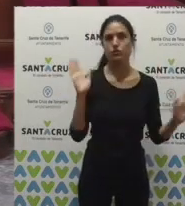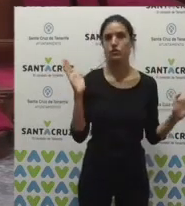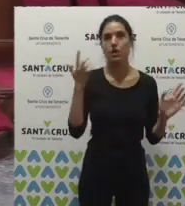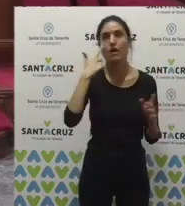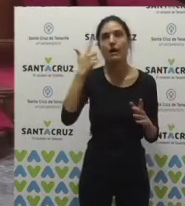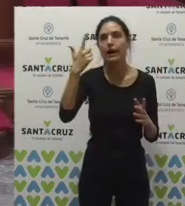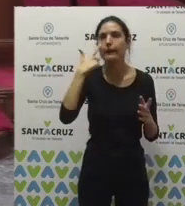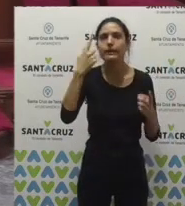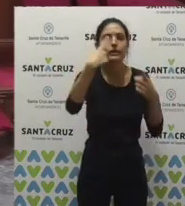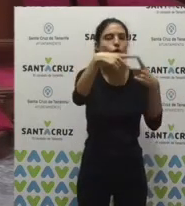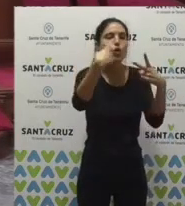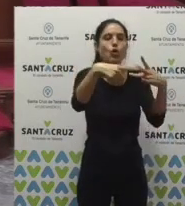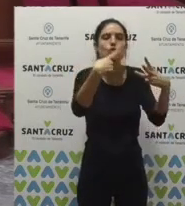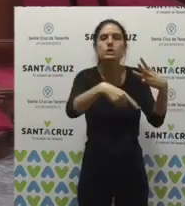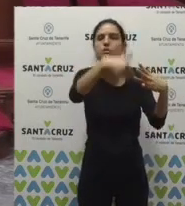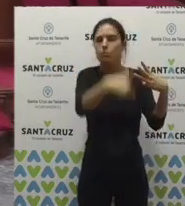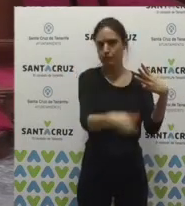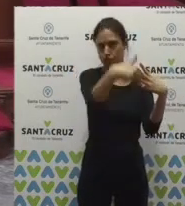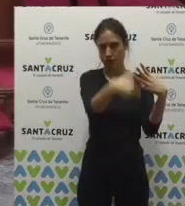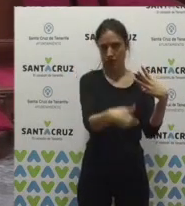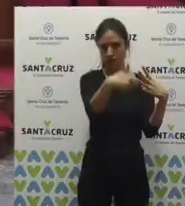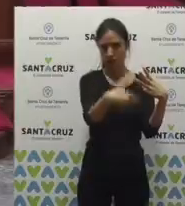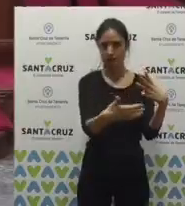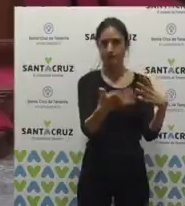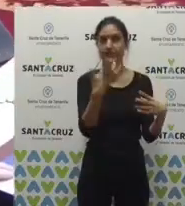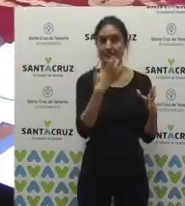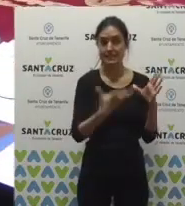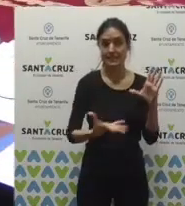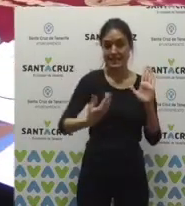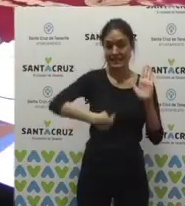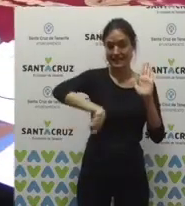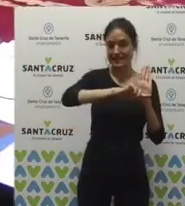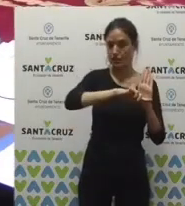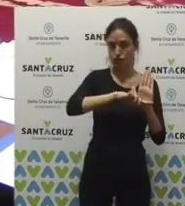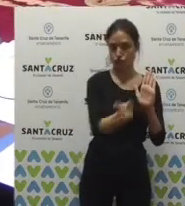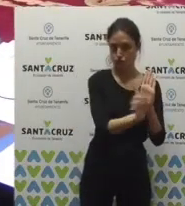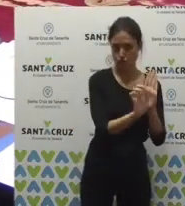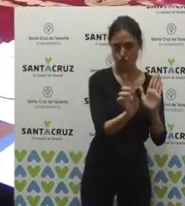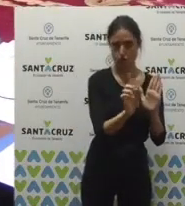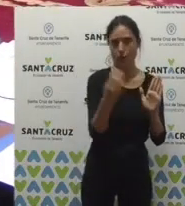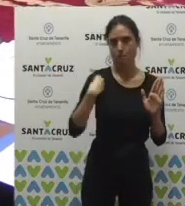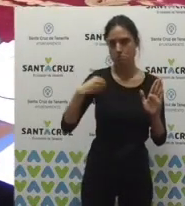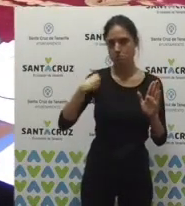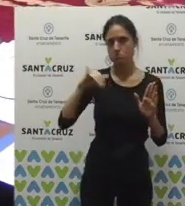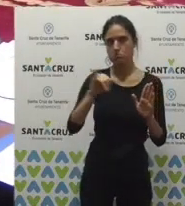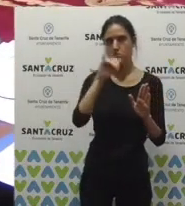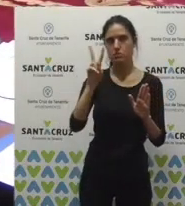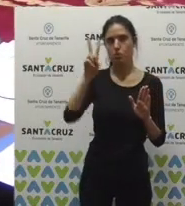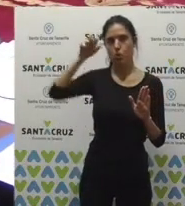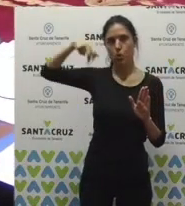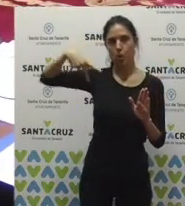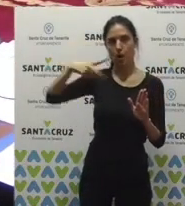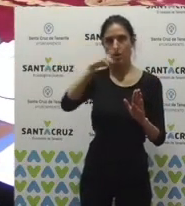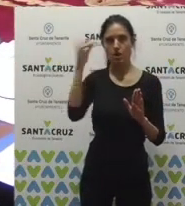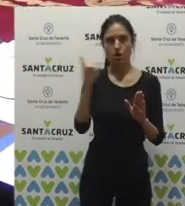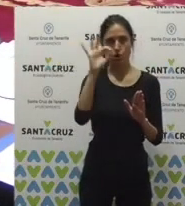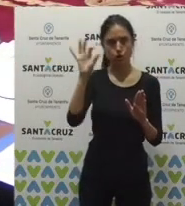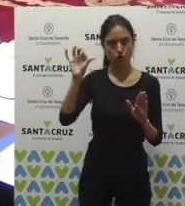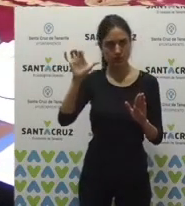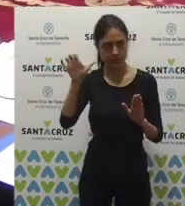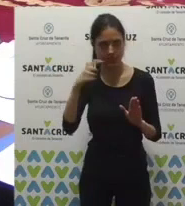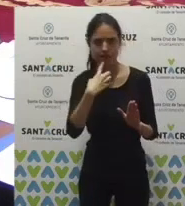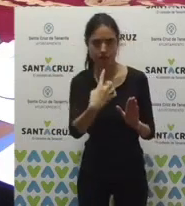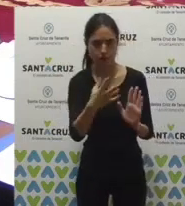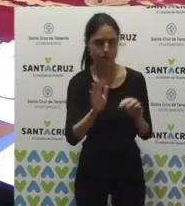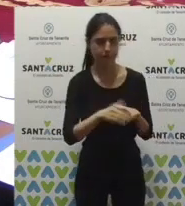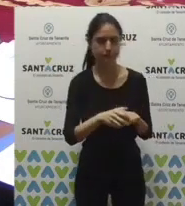cuestiones importantes y que no estaban dentro como bien apuntaba y don juan jose martinez pero las que no se incluyeron